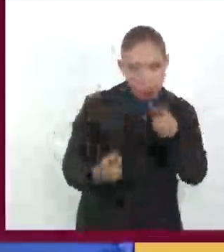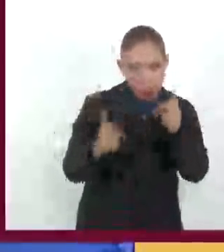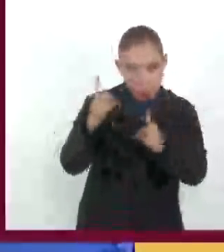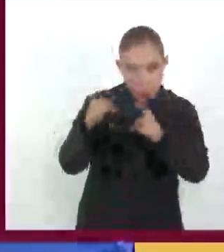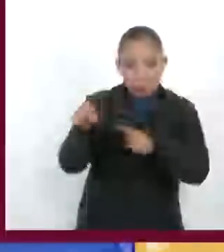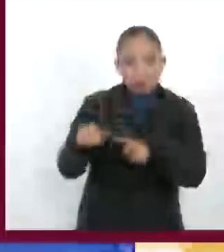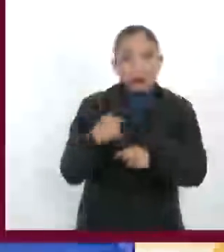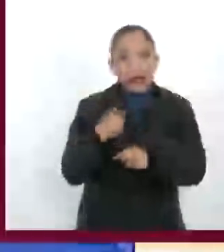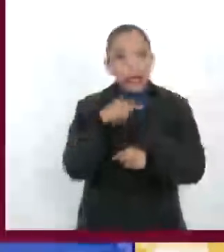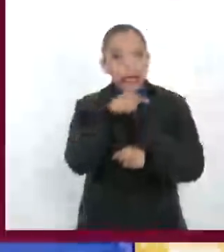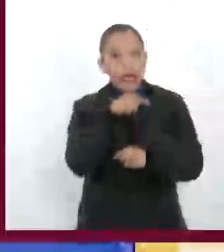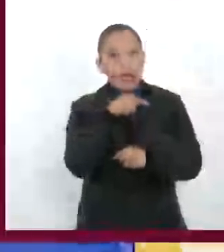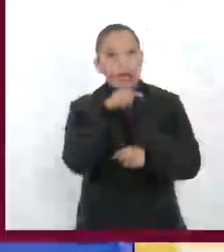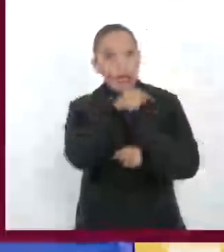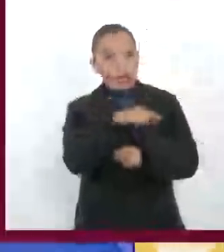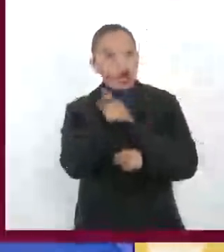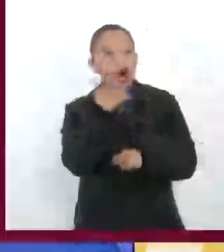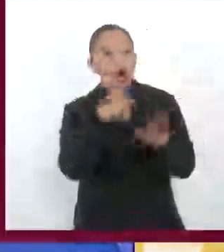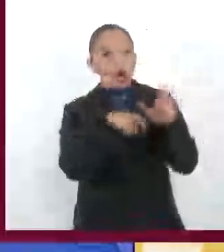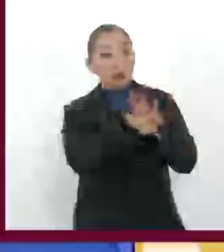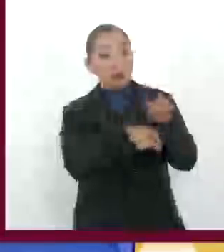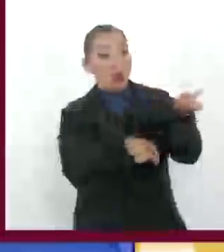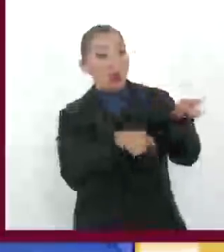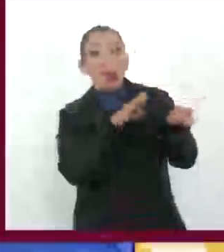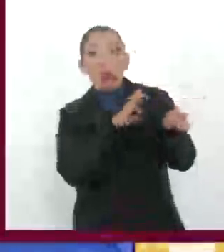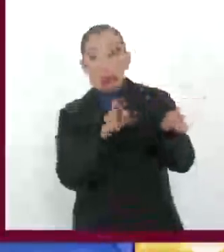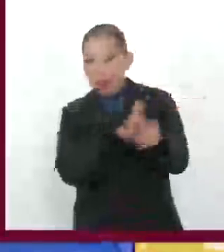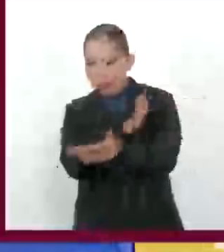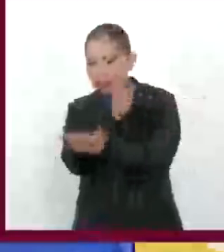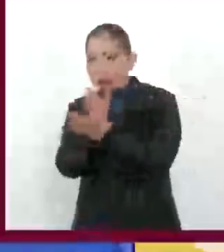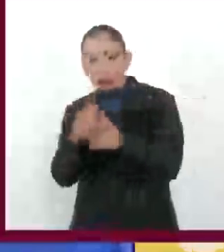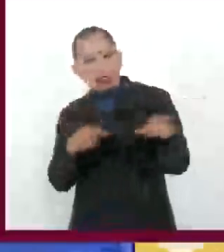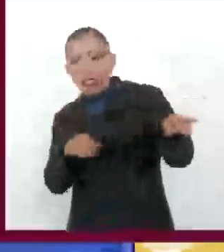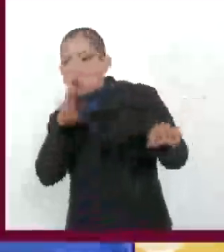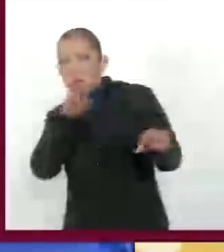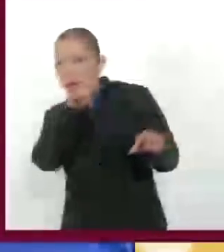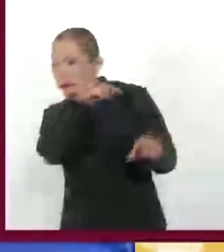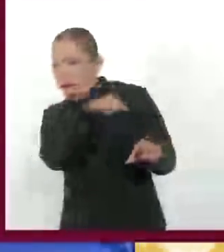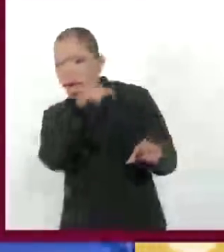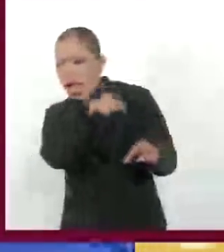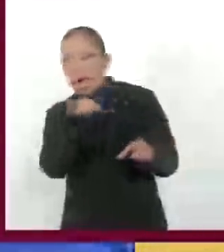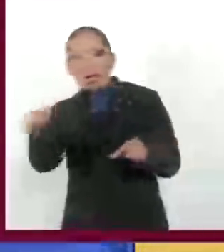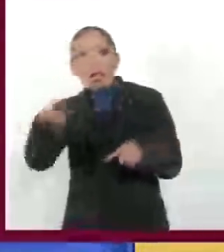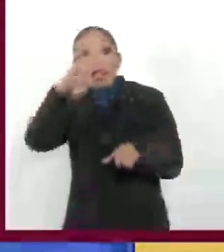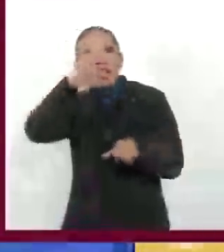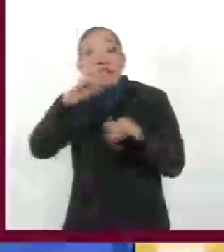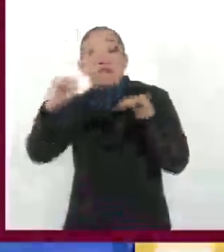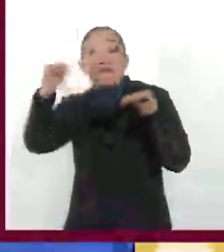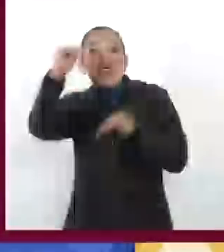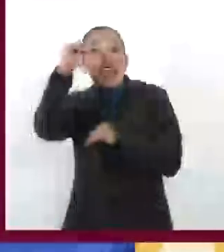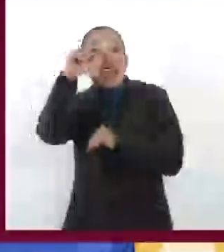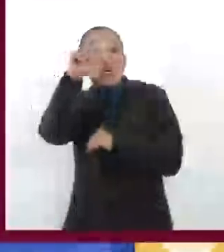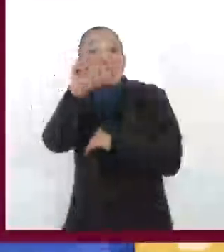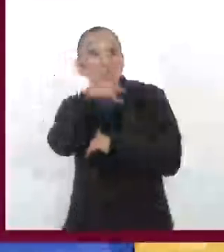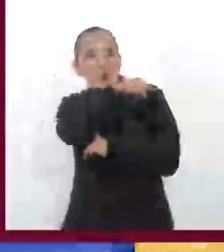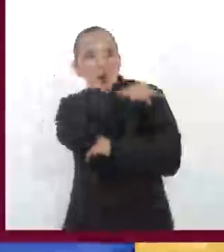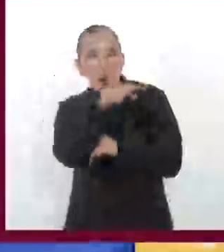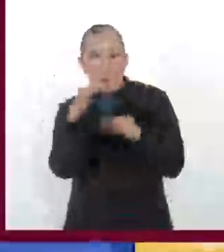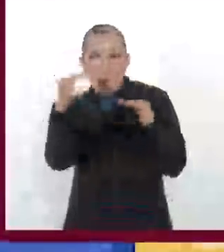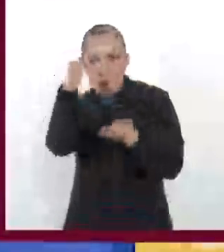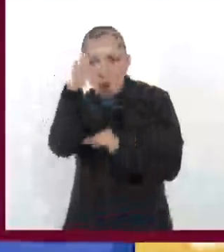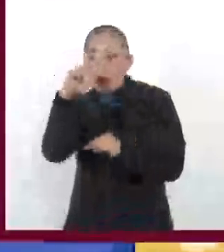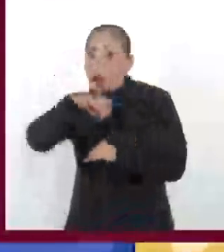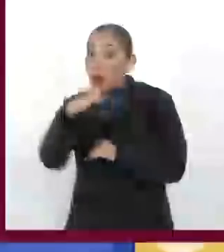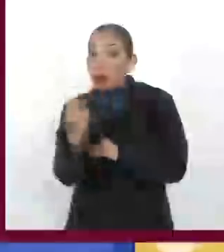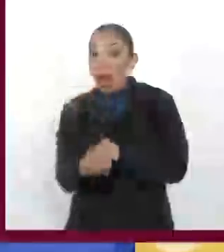muy importante que estos actos de corrupción puedan ser denunciados ante las autoridades inmediatas superiores del servidor